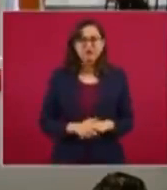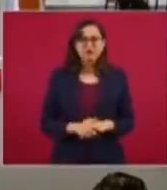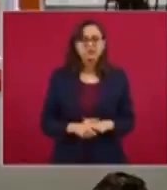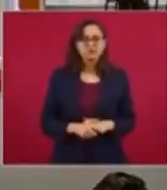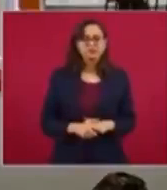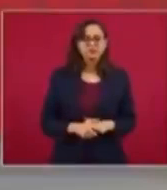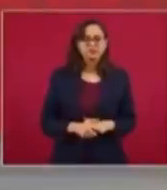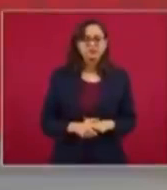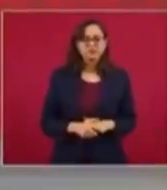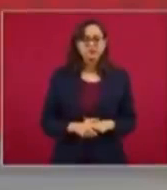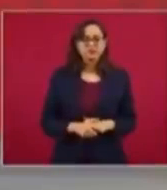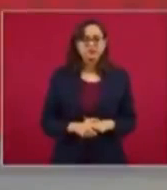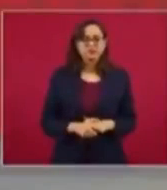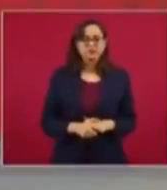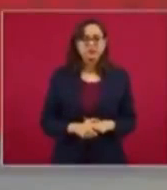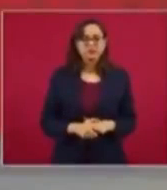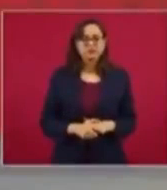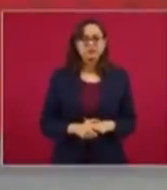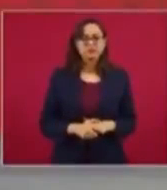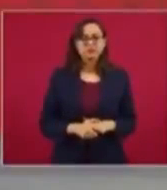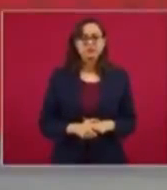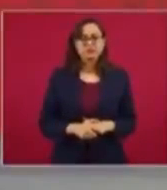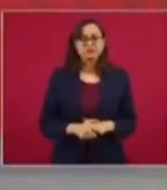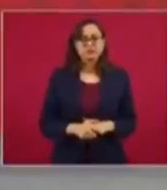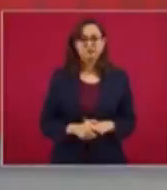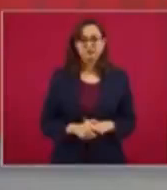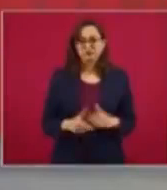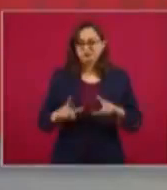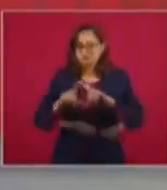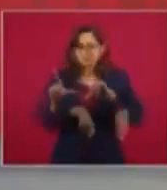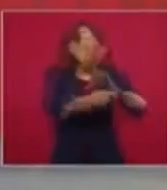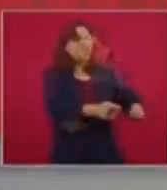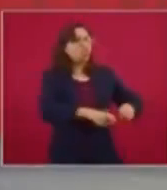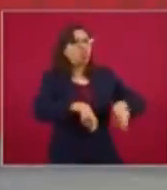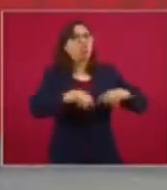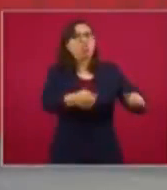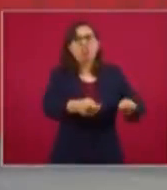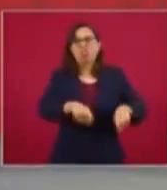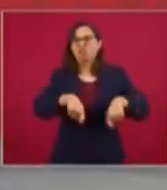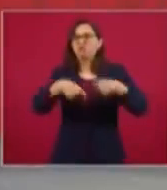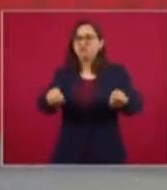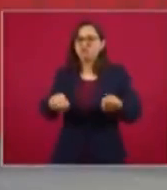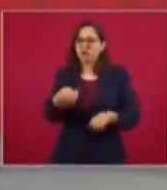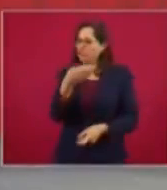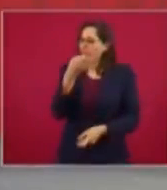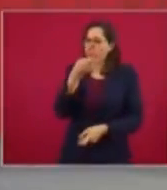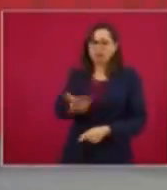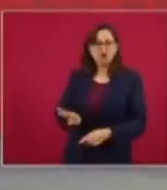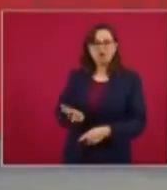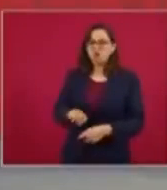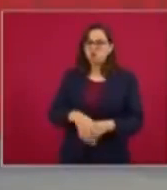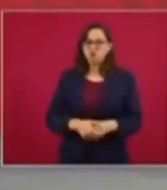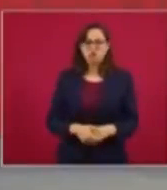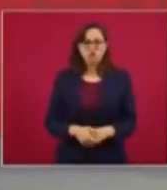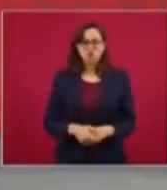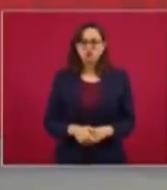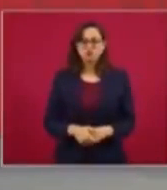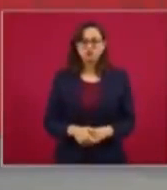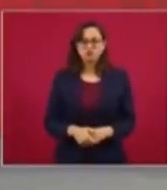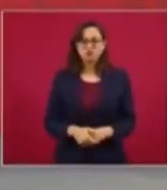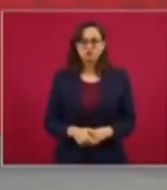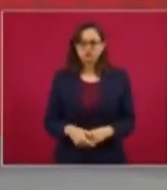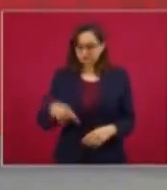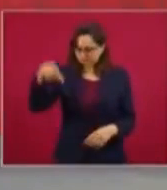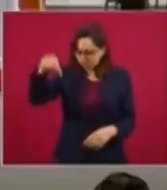Sólo un traidor entrega su país a los extranjeros. Los mexicanos podemos hacer todo mejor